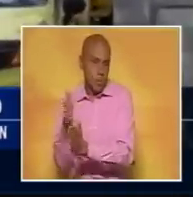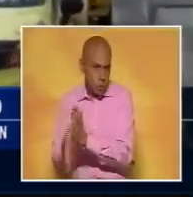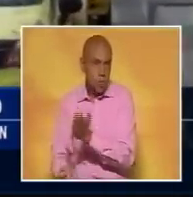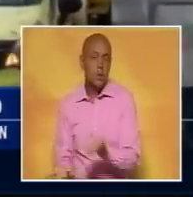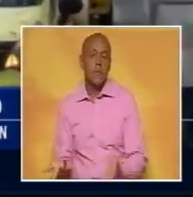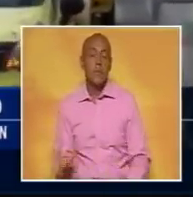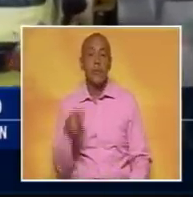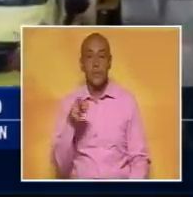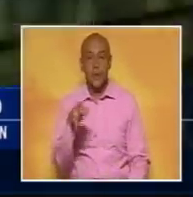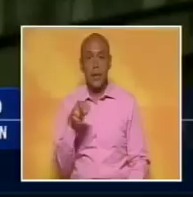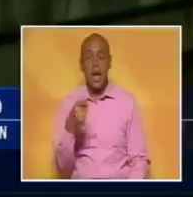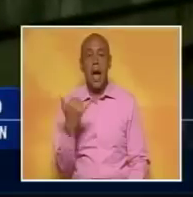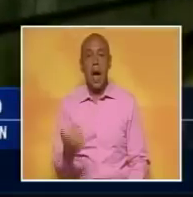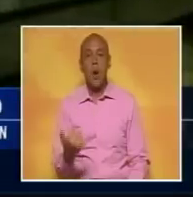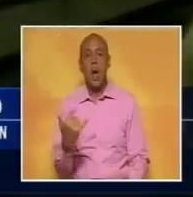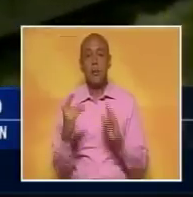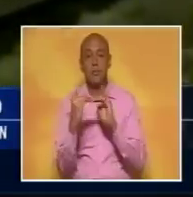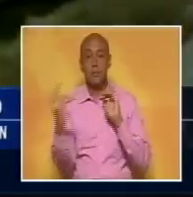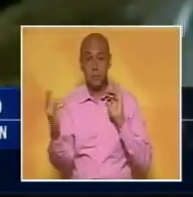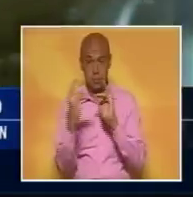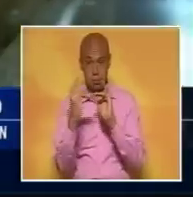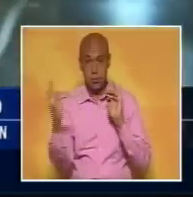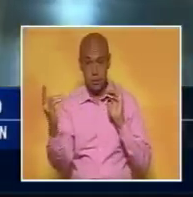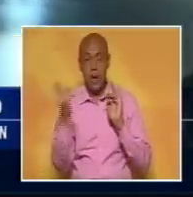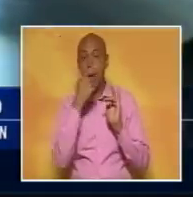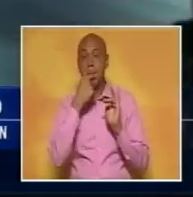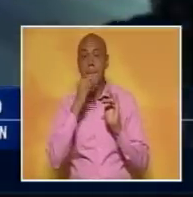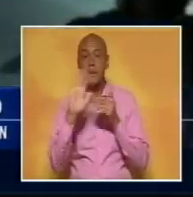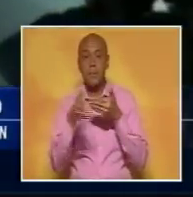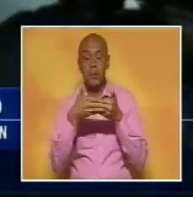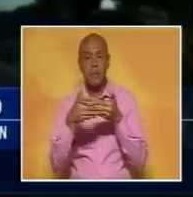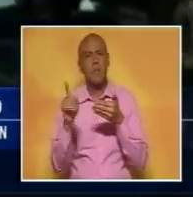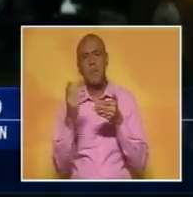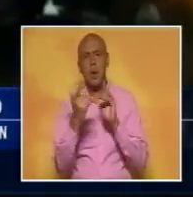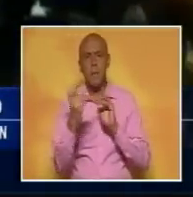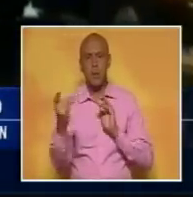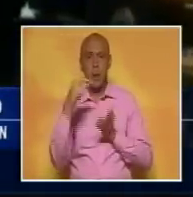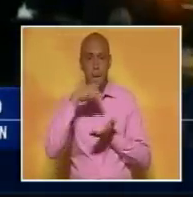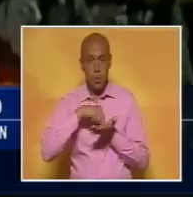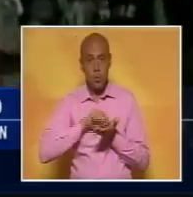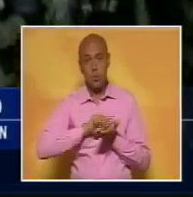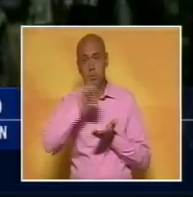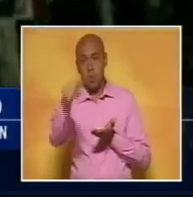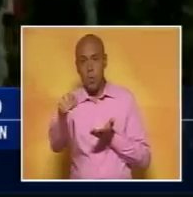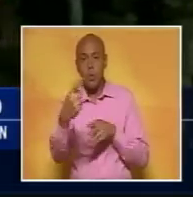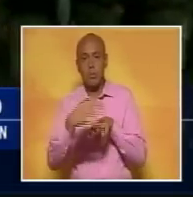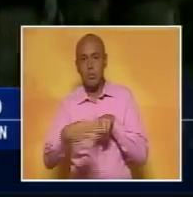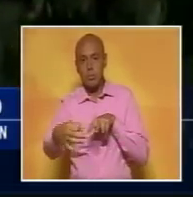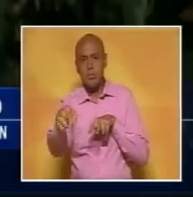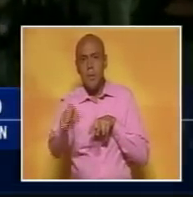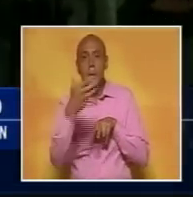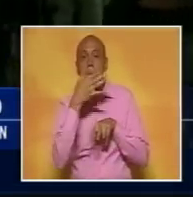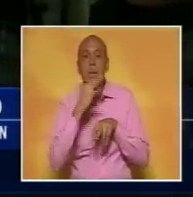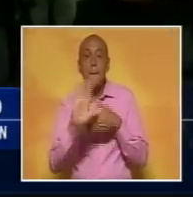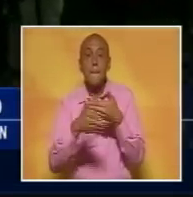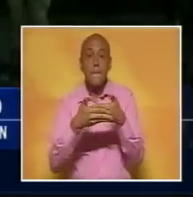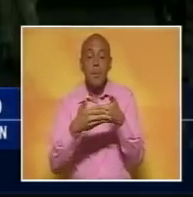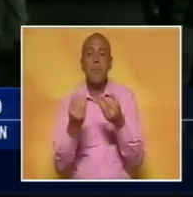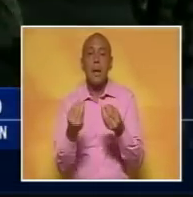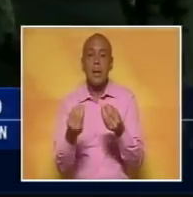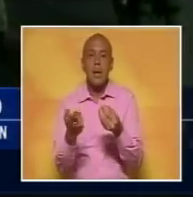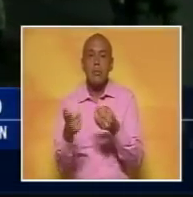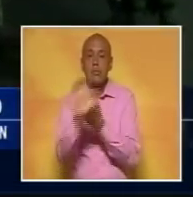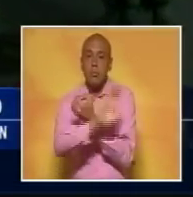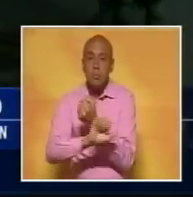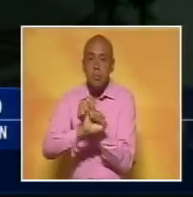actualidad permanece cerrado el puente de la Unidad Nacional que conecta a Guayaquil con San Borondón y Durán, con el fin de evitar que grupos